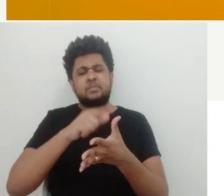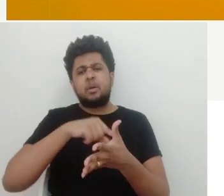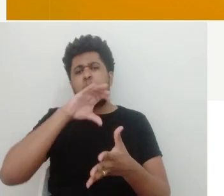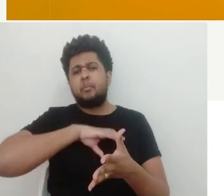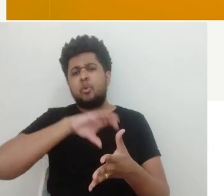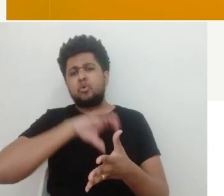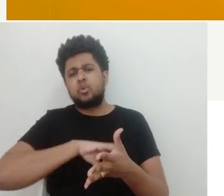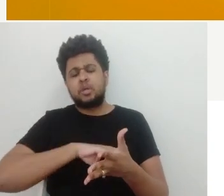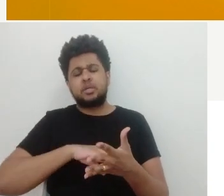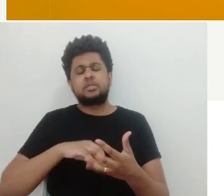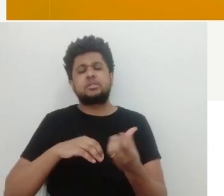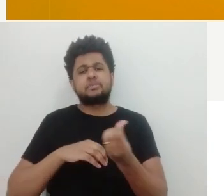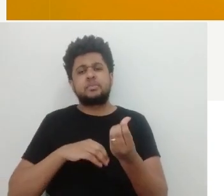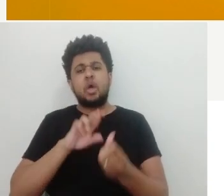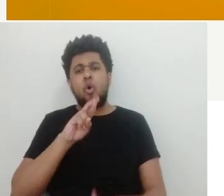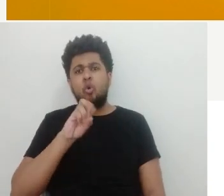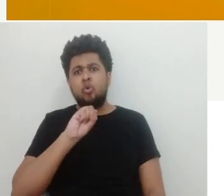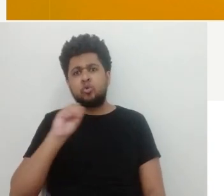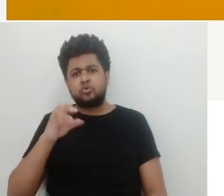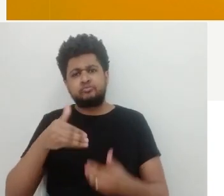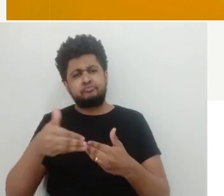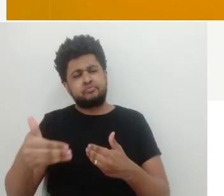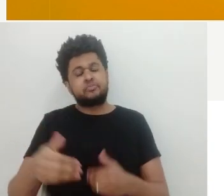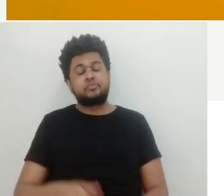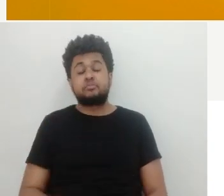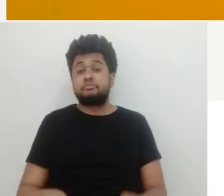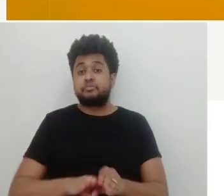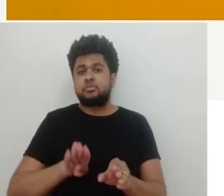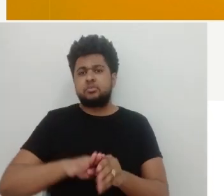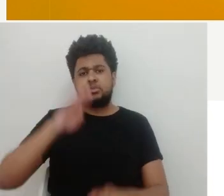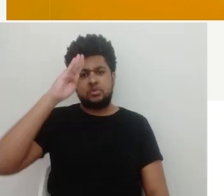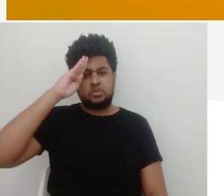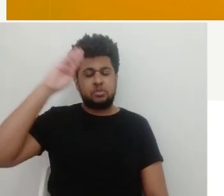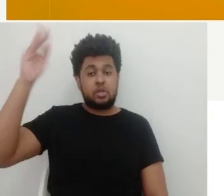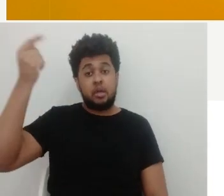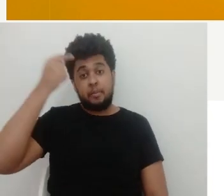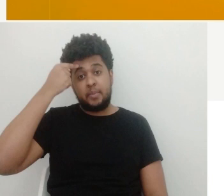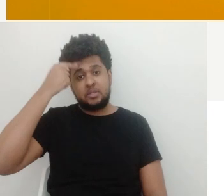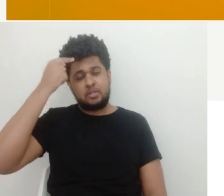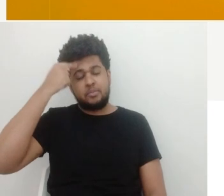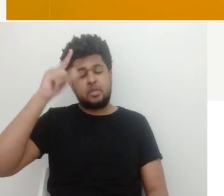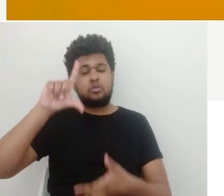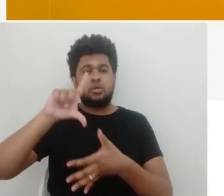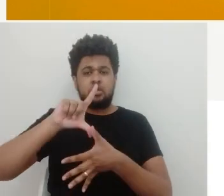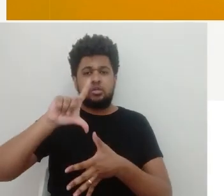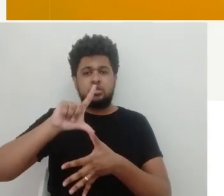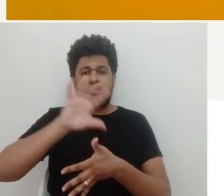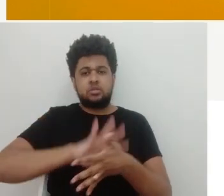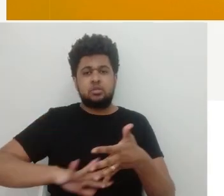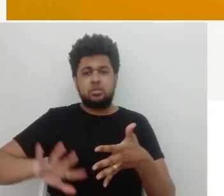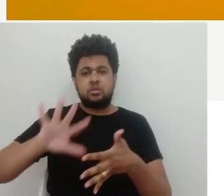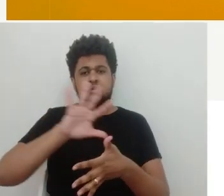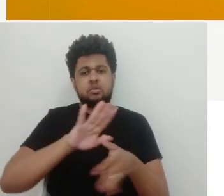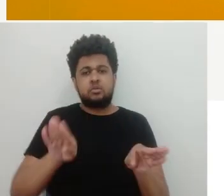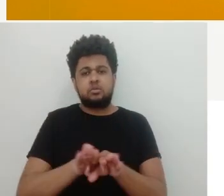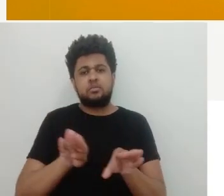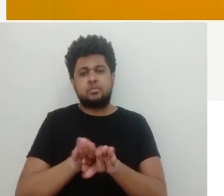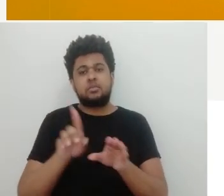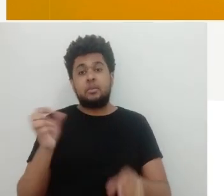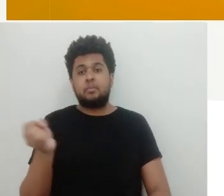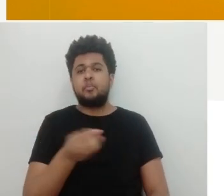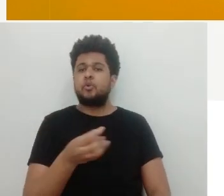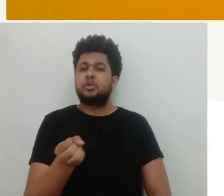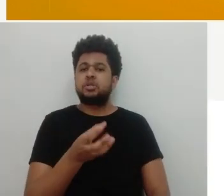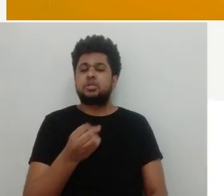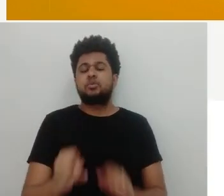la modernización y la identidad, son 3 tomos. El pensamiento africano subsahariano en sus